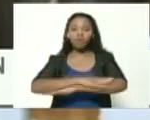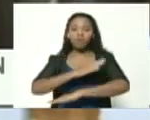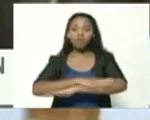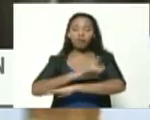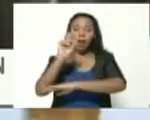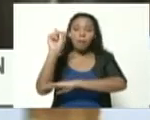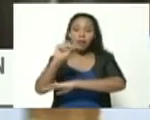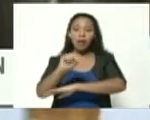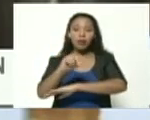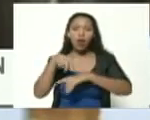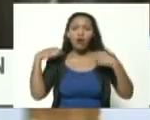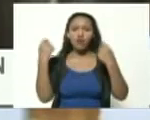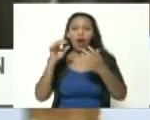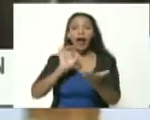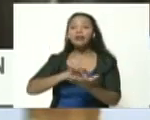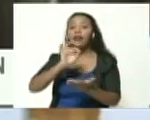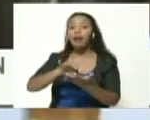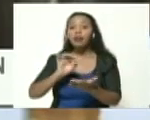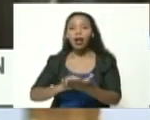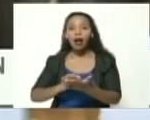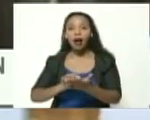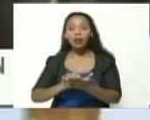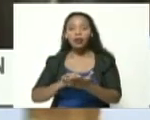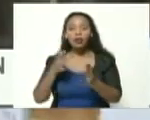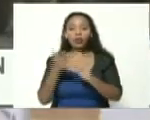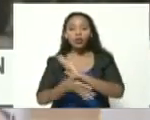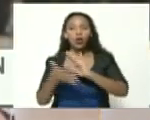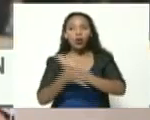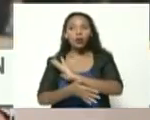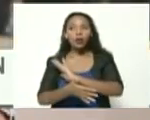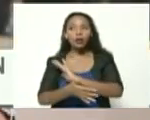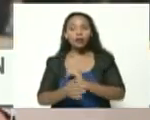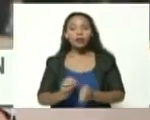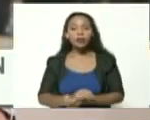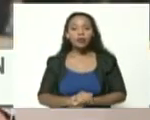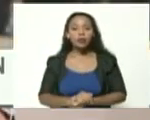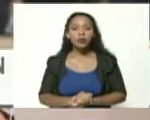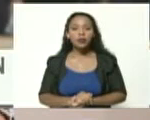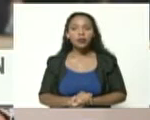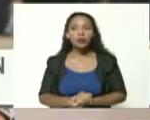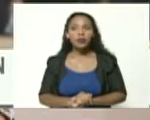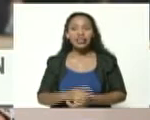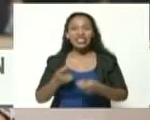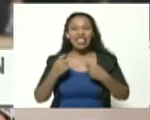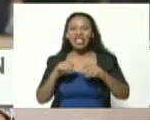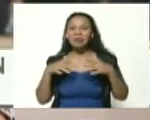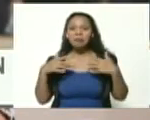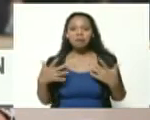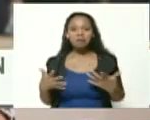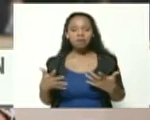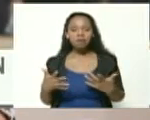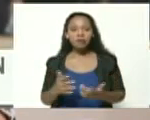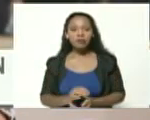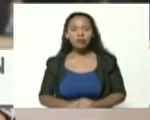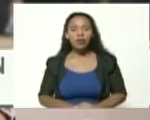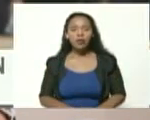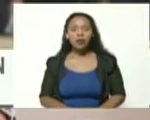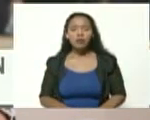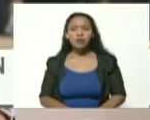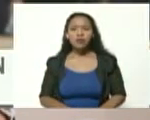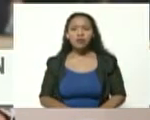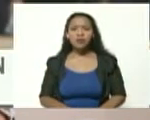una novedosa estrategia subrepticia sumamente peligrosa. Se trata del intento de